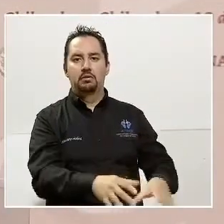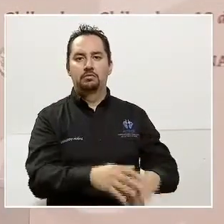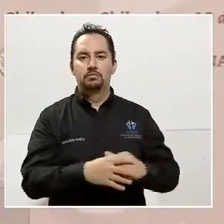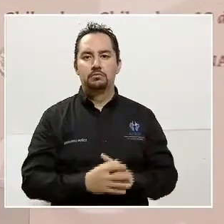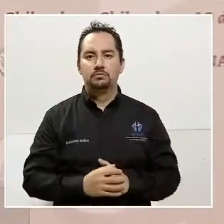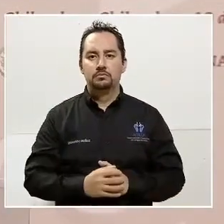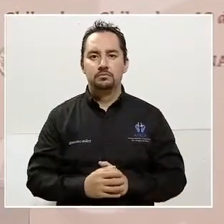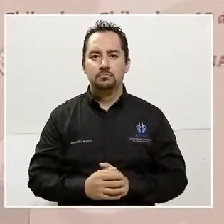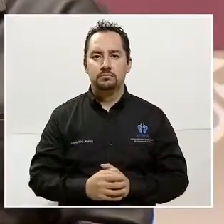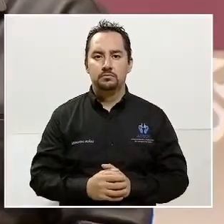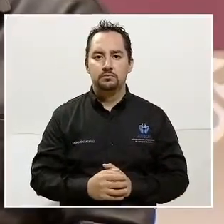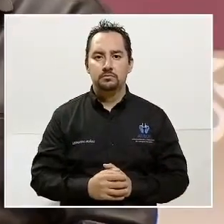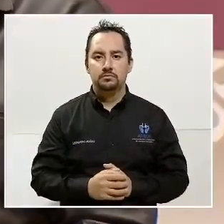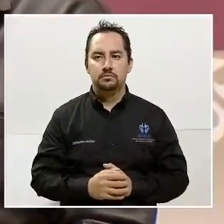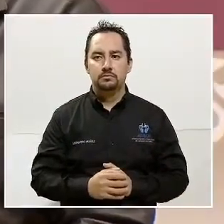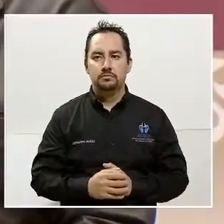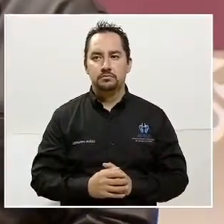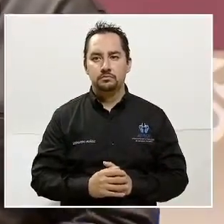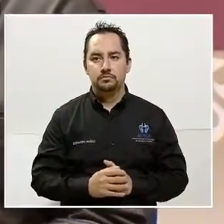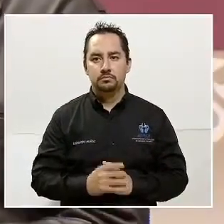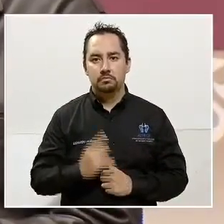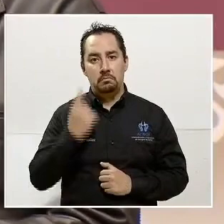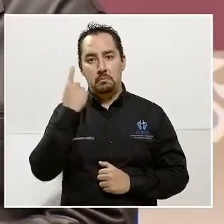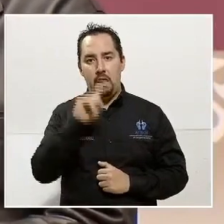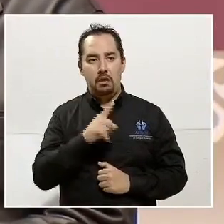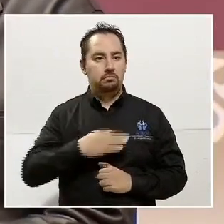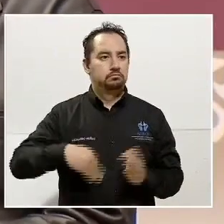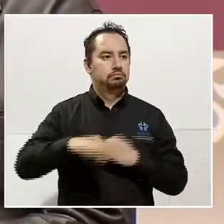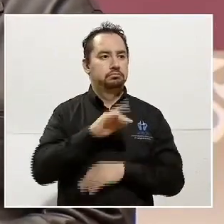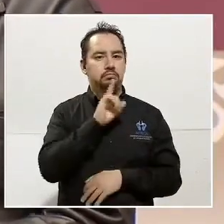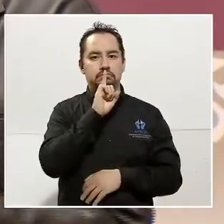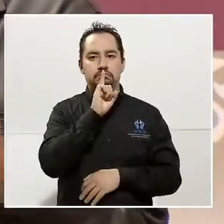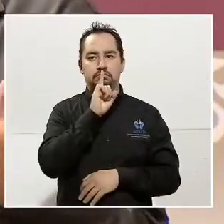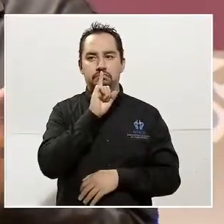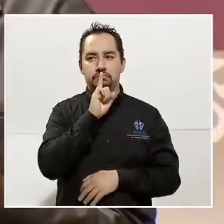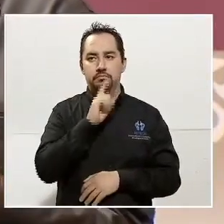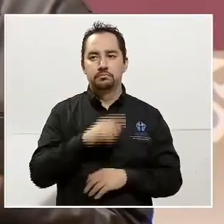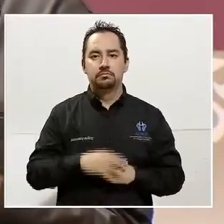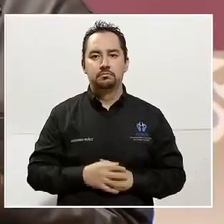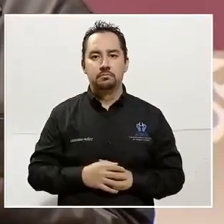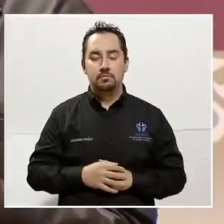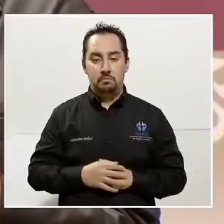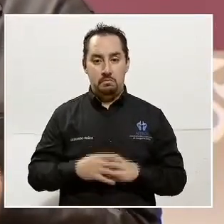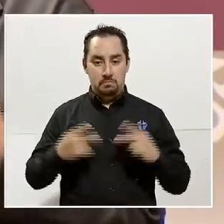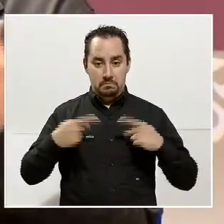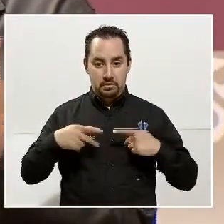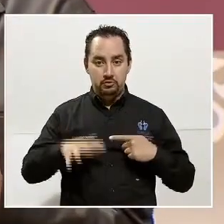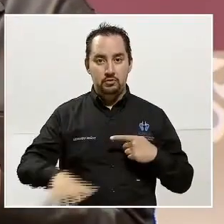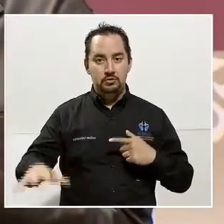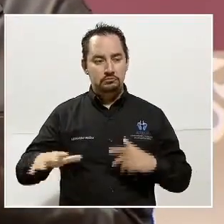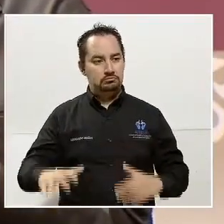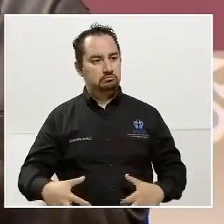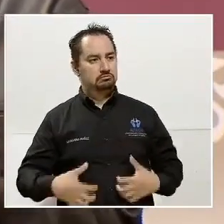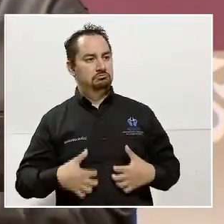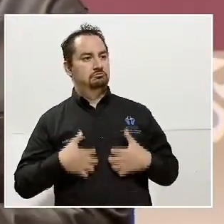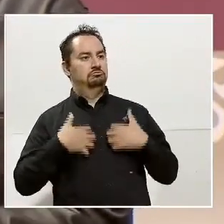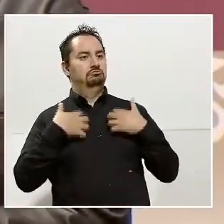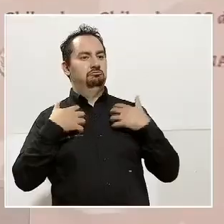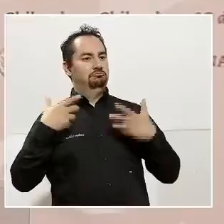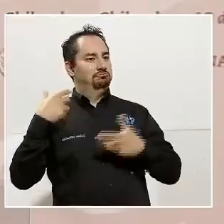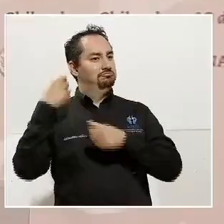para que no se supiera. El pueblo se rebela,